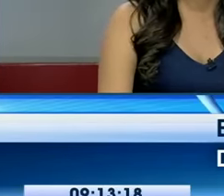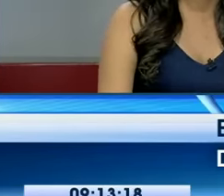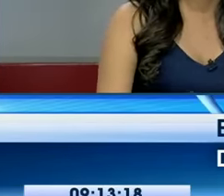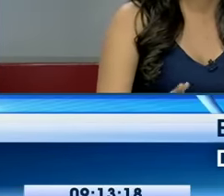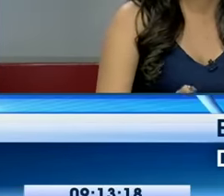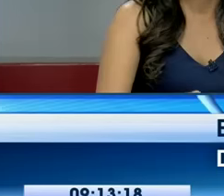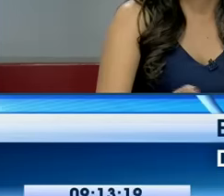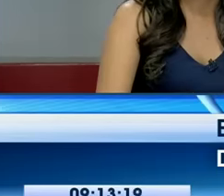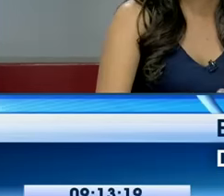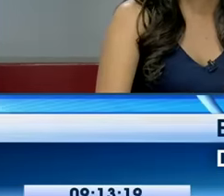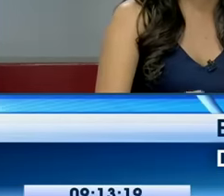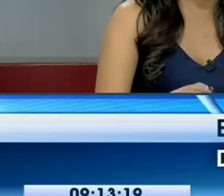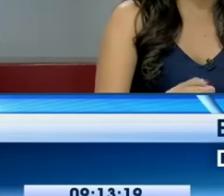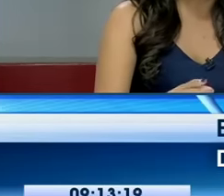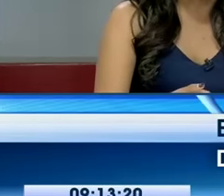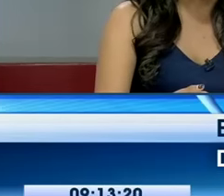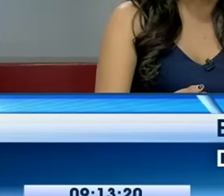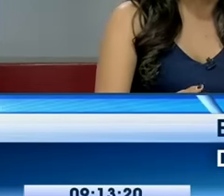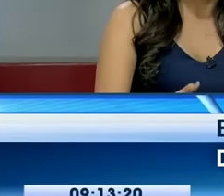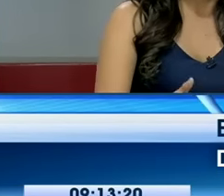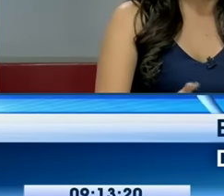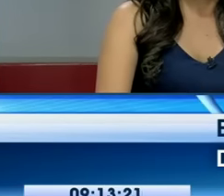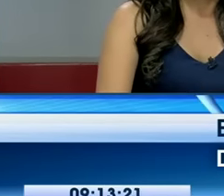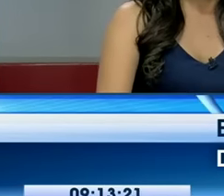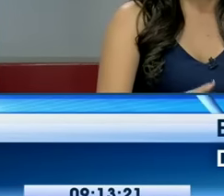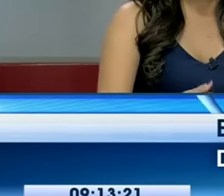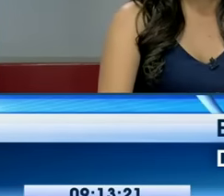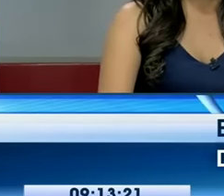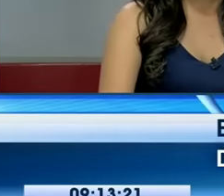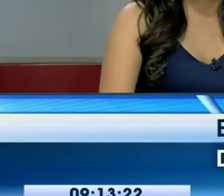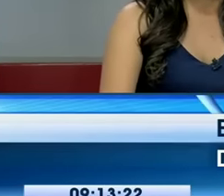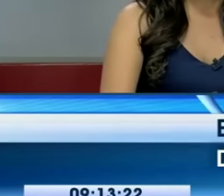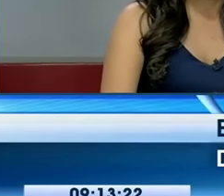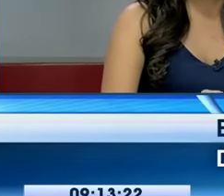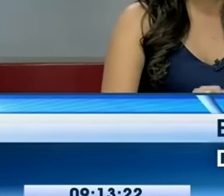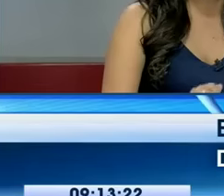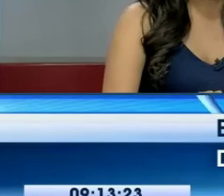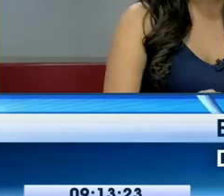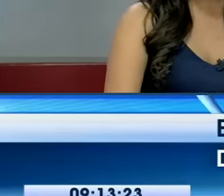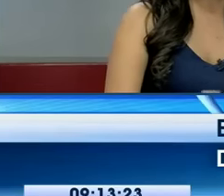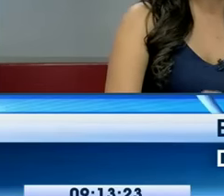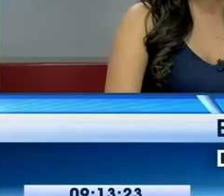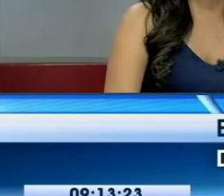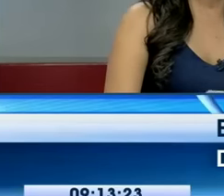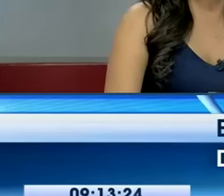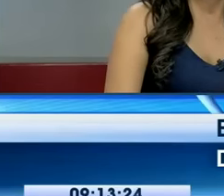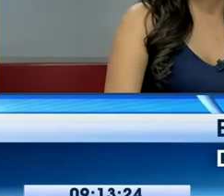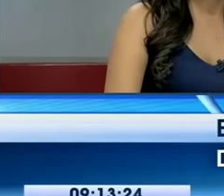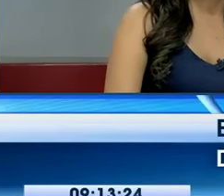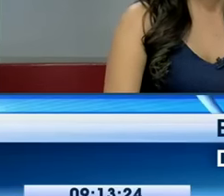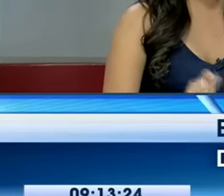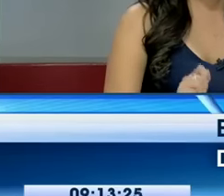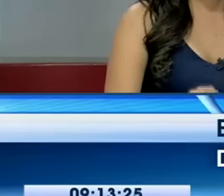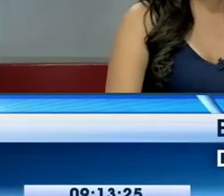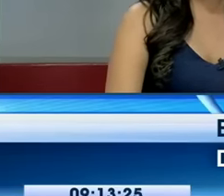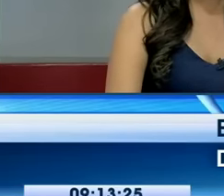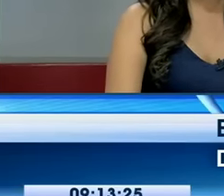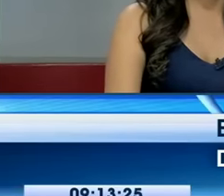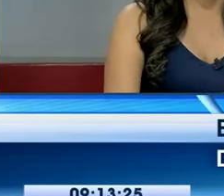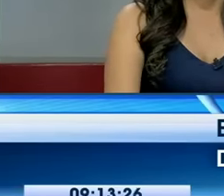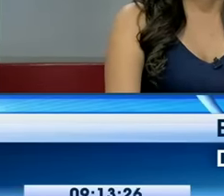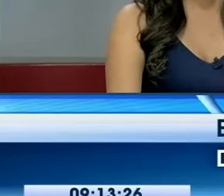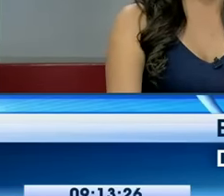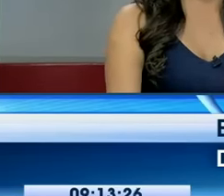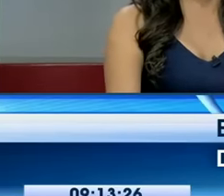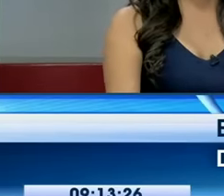también denuncie si en el barrio, en alguna tienda, están especulando también con los precios para que pero vayan las tiendas las es peor. No, pues